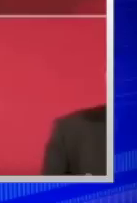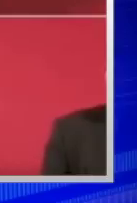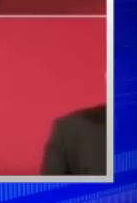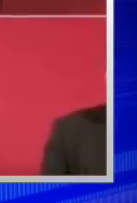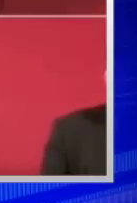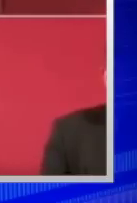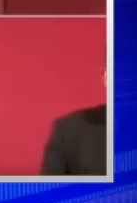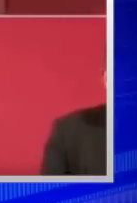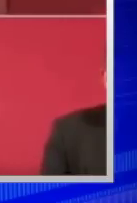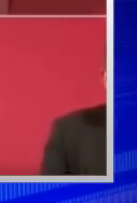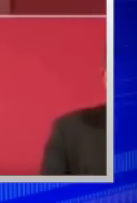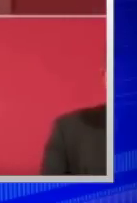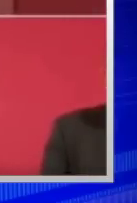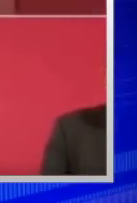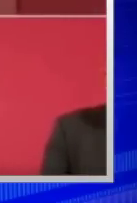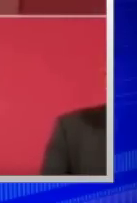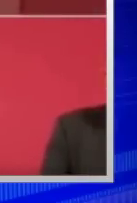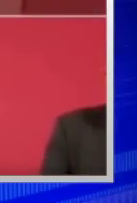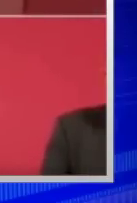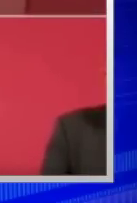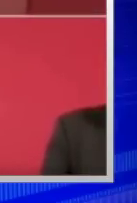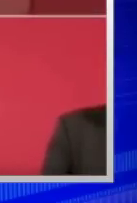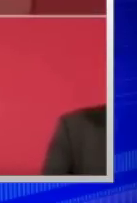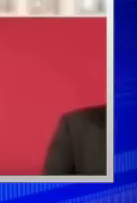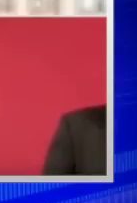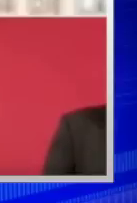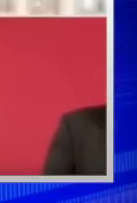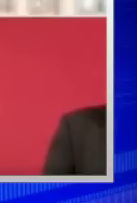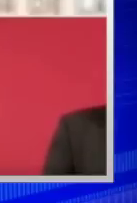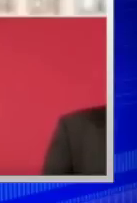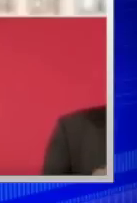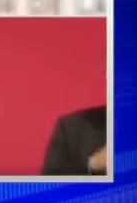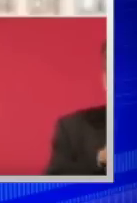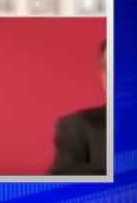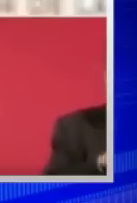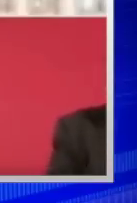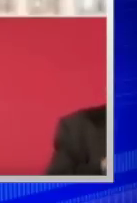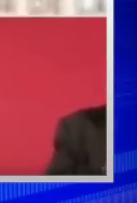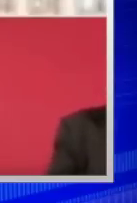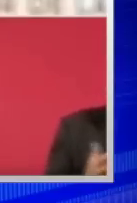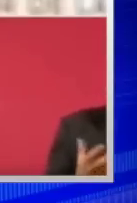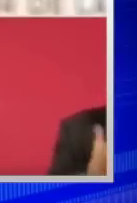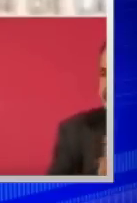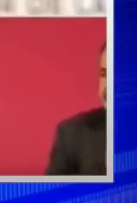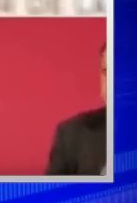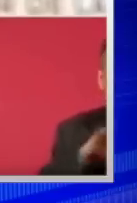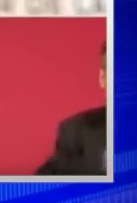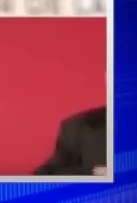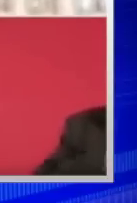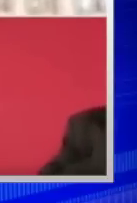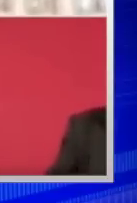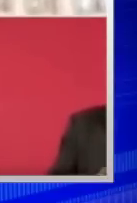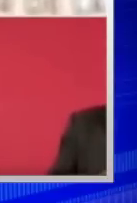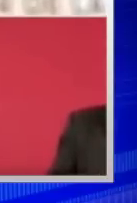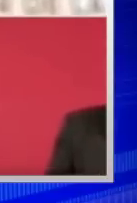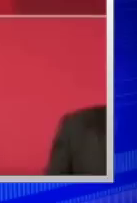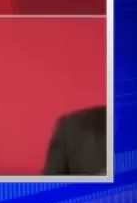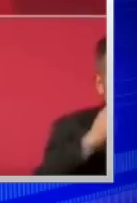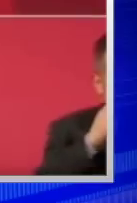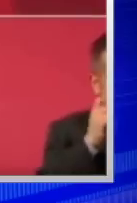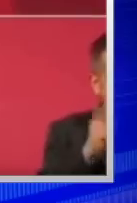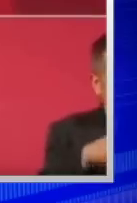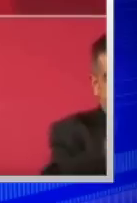en donde solo está de por medio de lucro Es que este